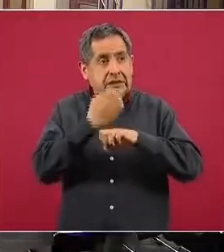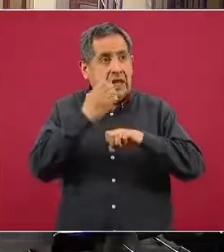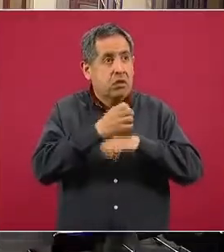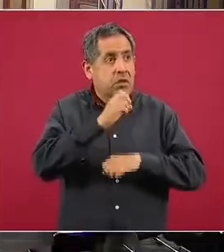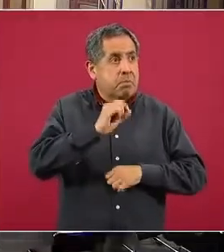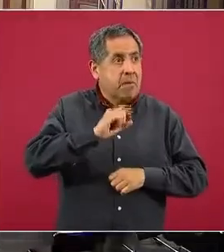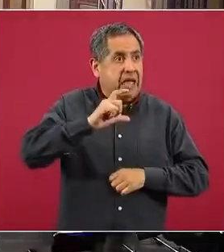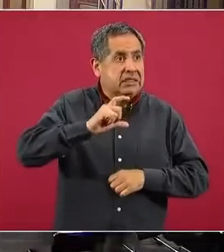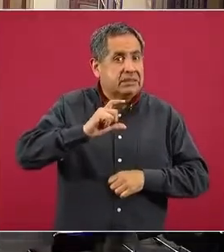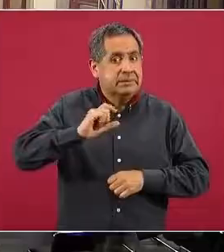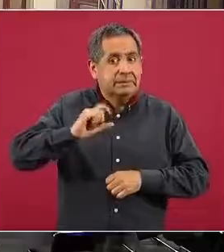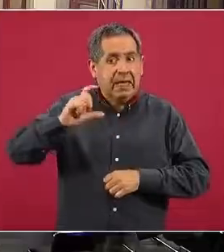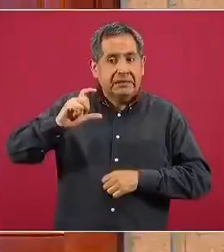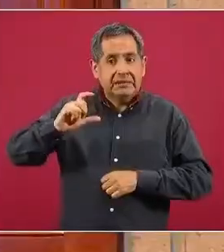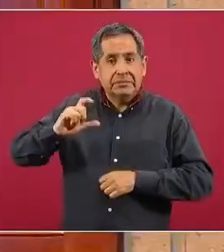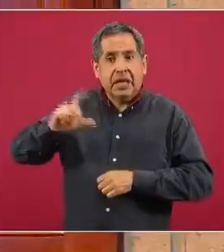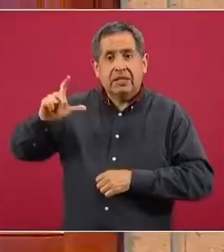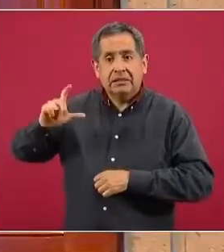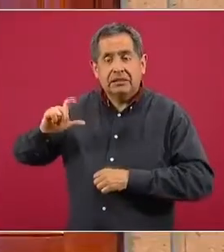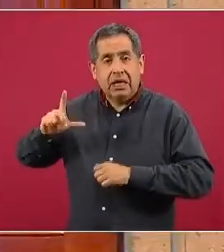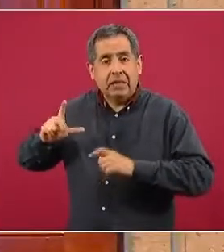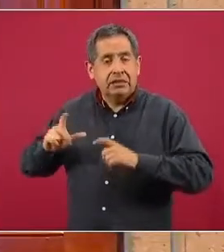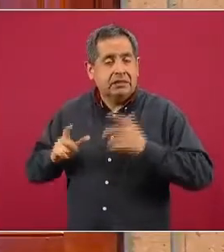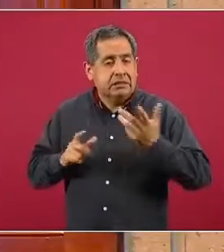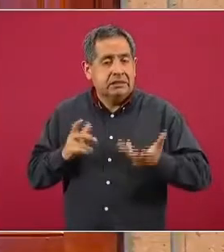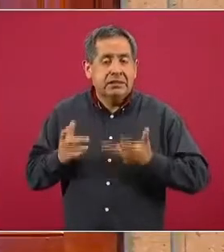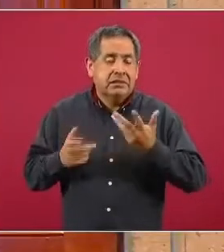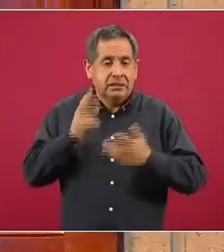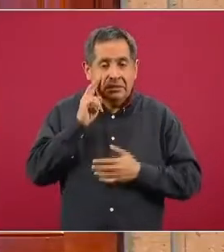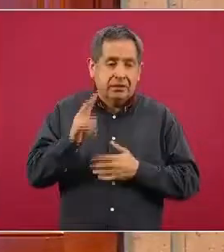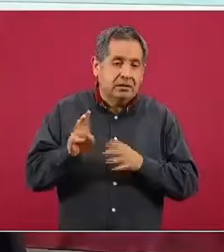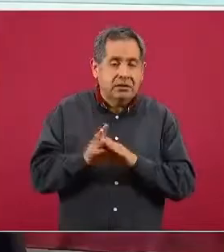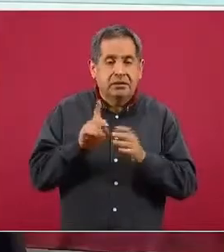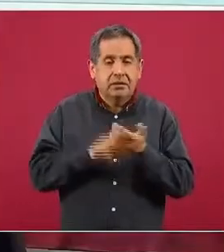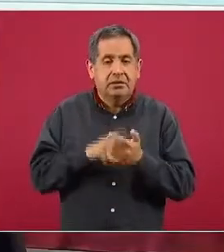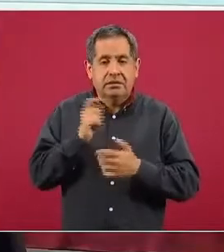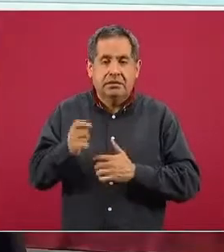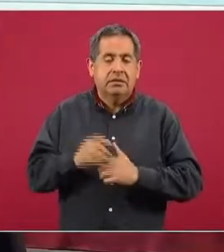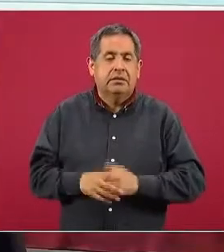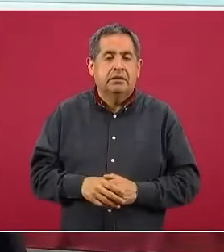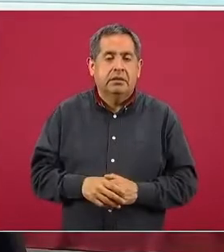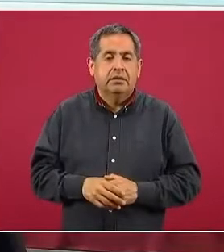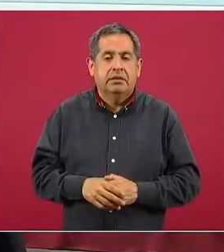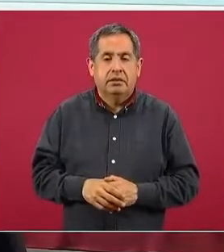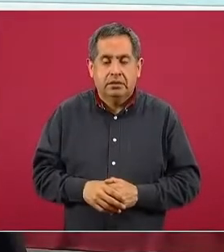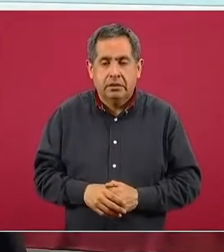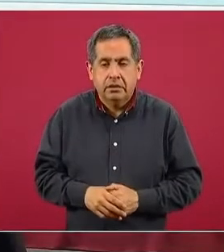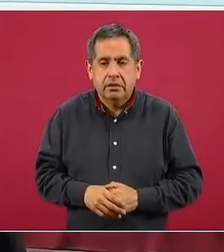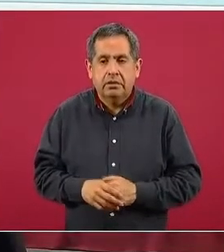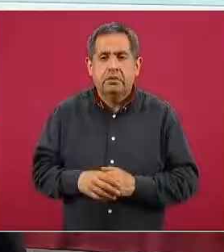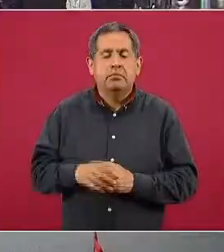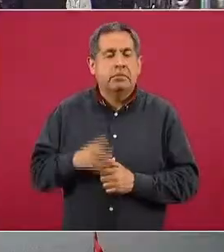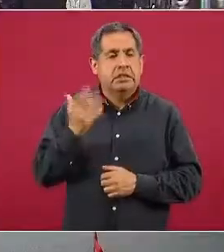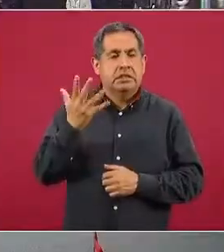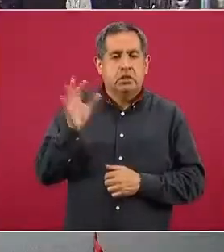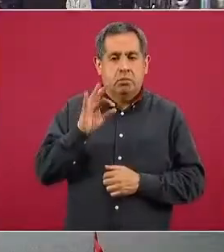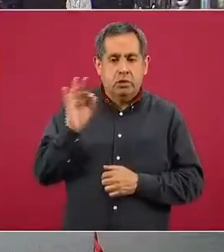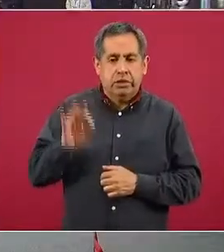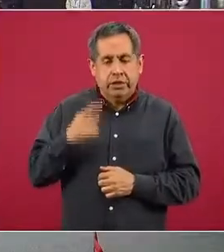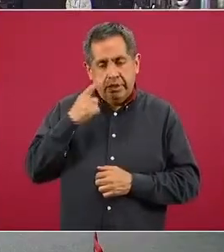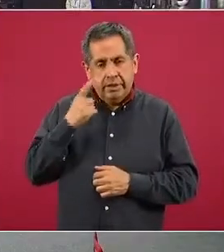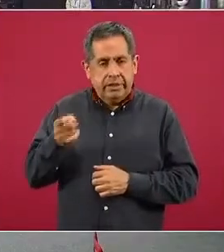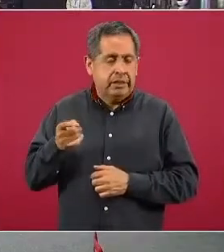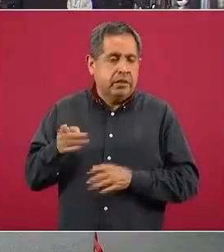los últimos días, precisamente de esta semana. Continúa en 5%